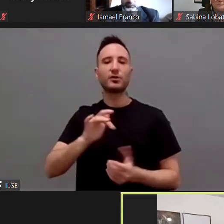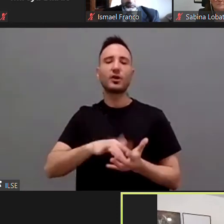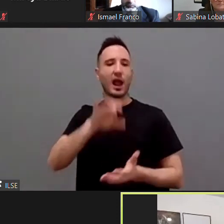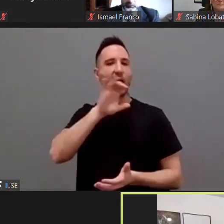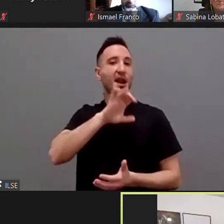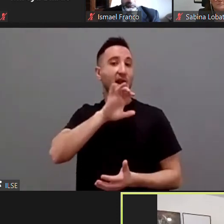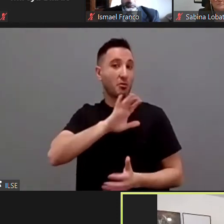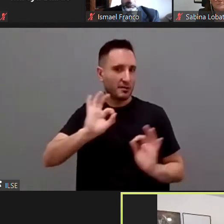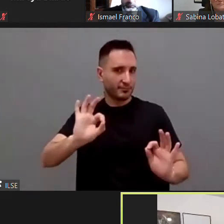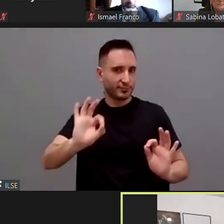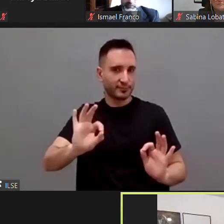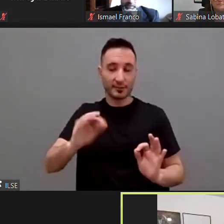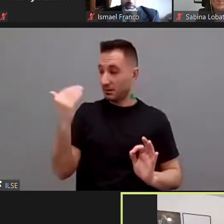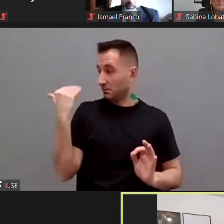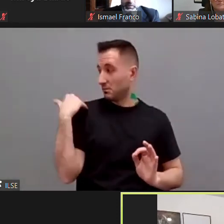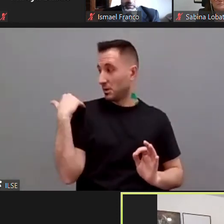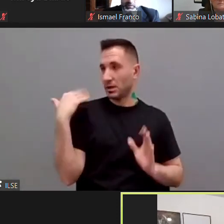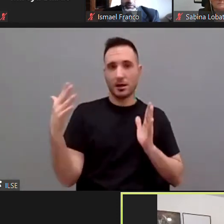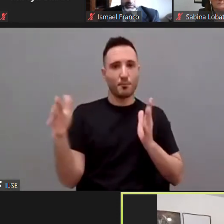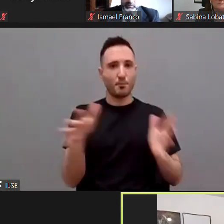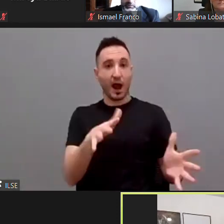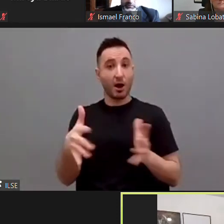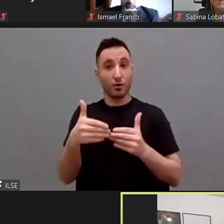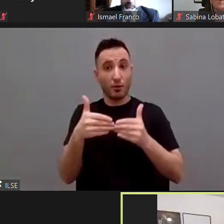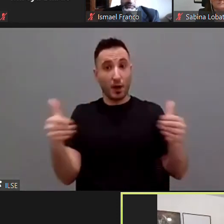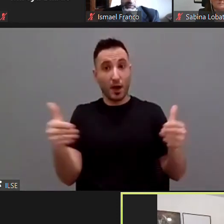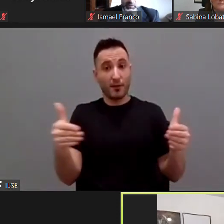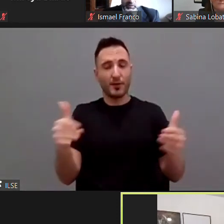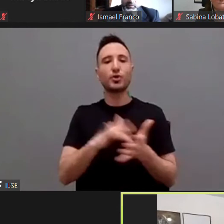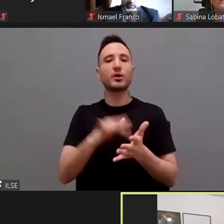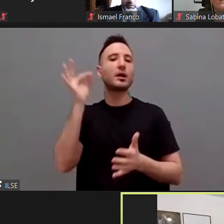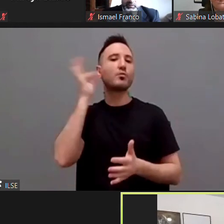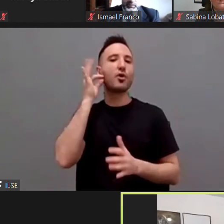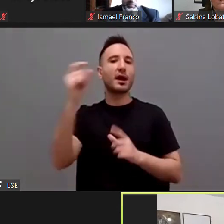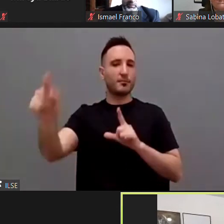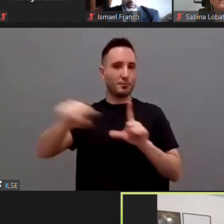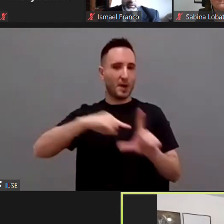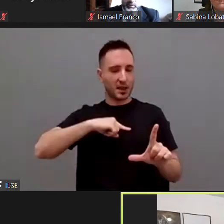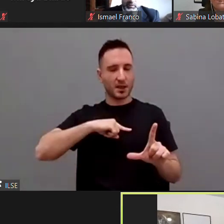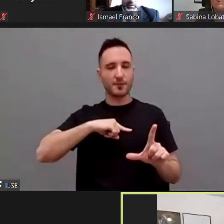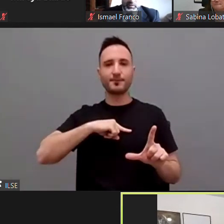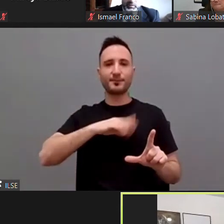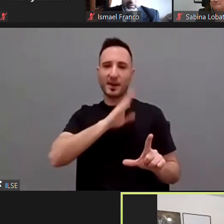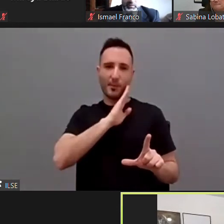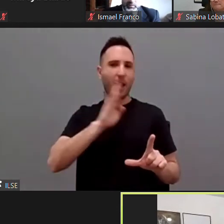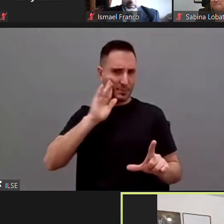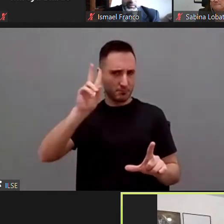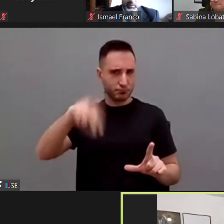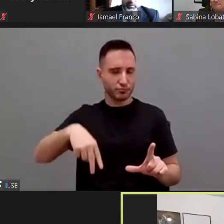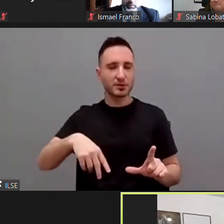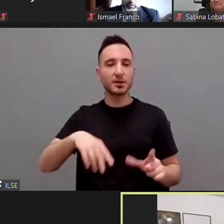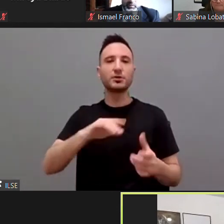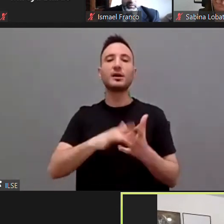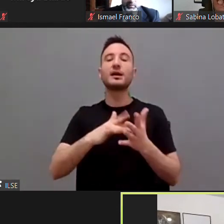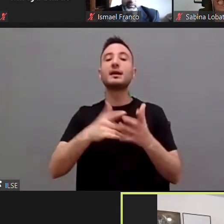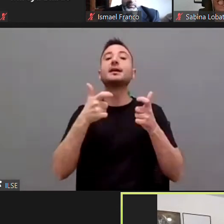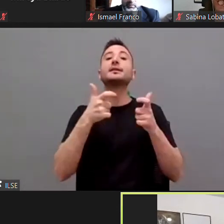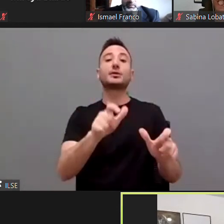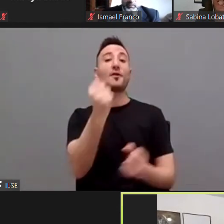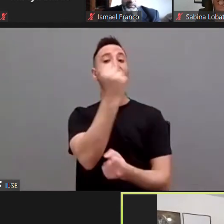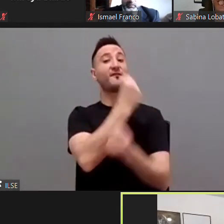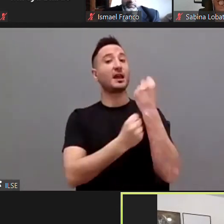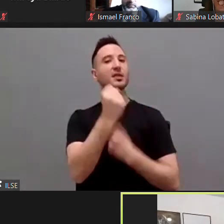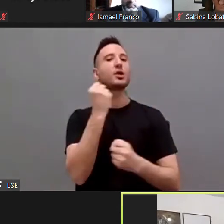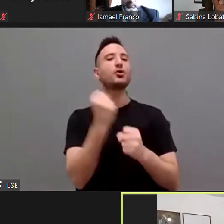llegaba al principio del confinamiento, que me escribía una mujer, madre, que trabajaba en el sector financiero y